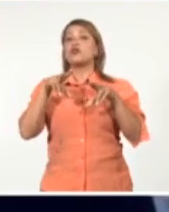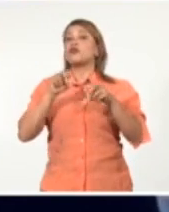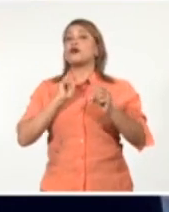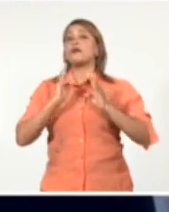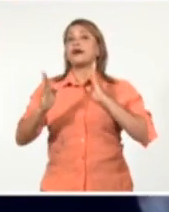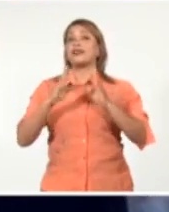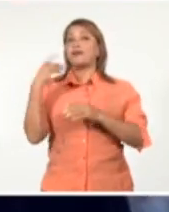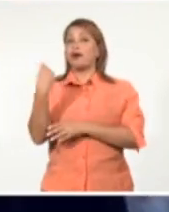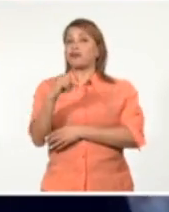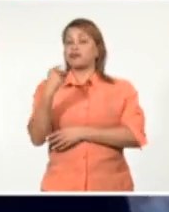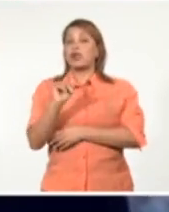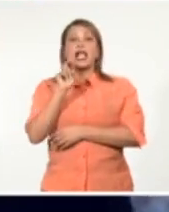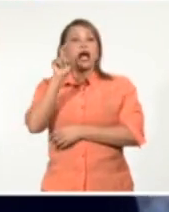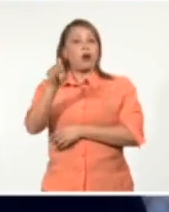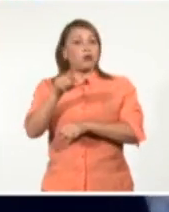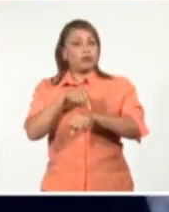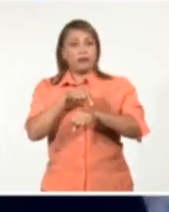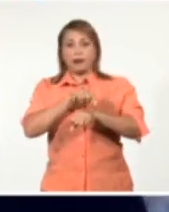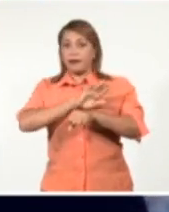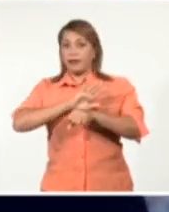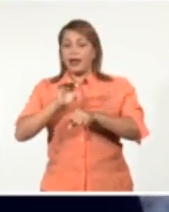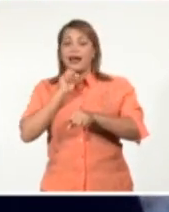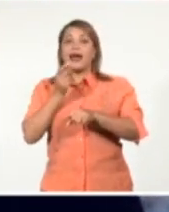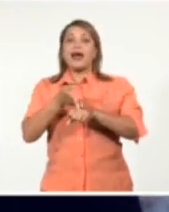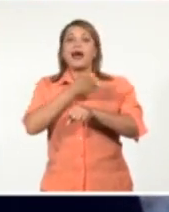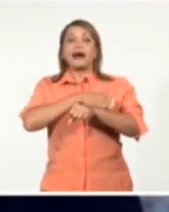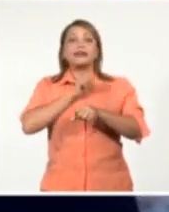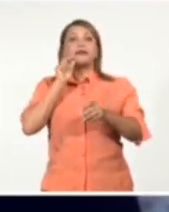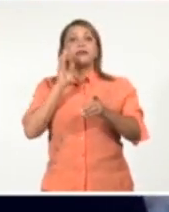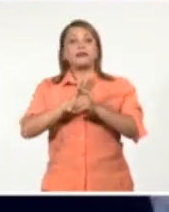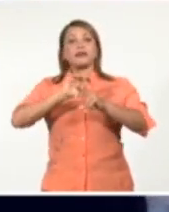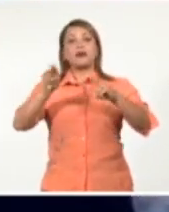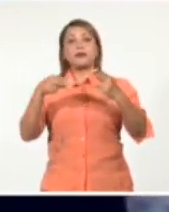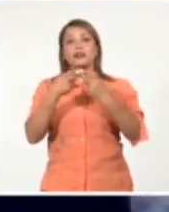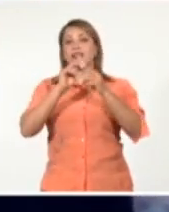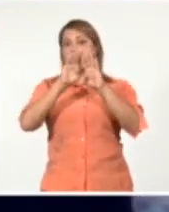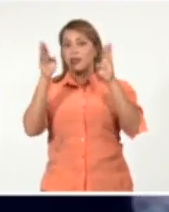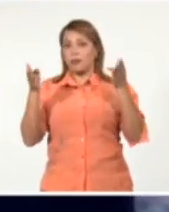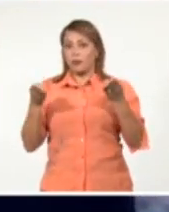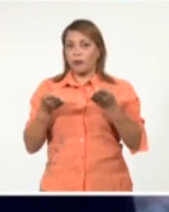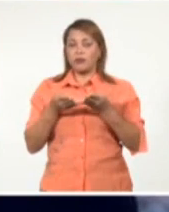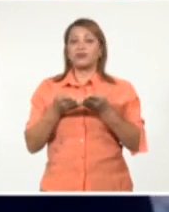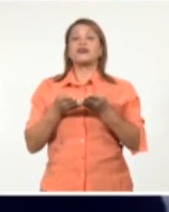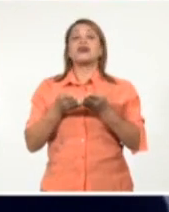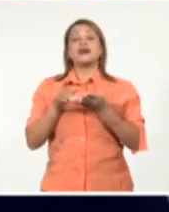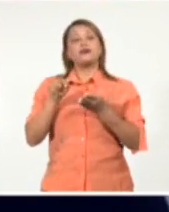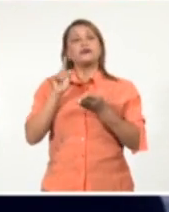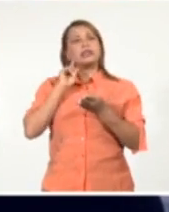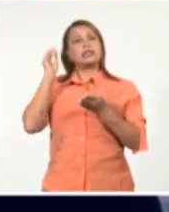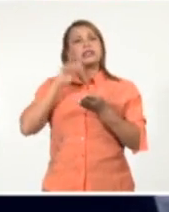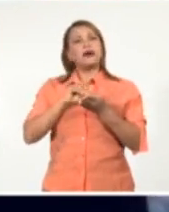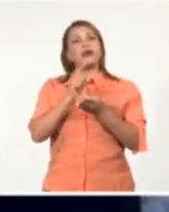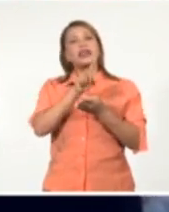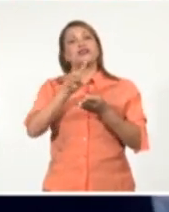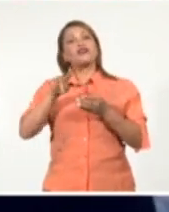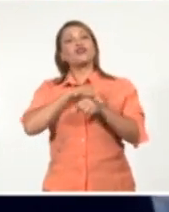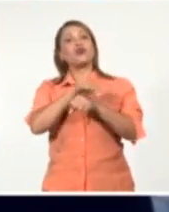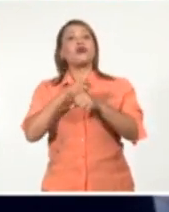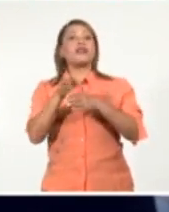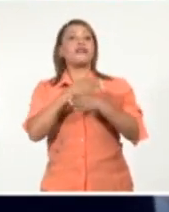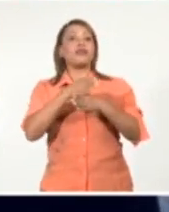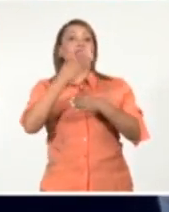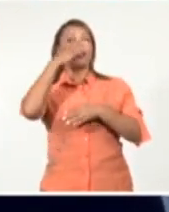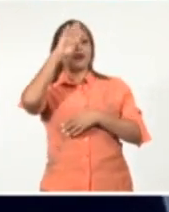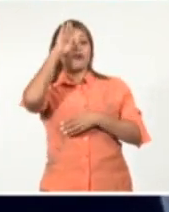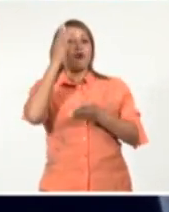de entrenamiento la última antes del inicio del Campeonato del mundo Bueno aquí ustedes saben que con las 12 horas de diferencia es